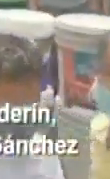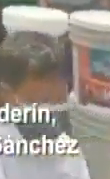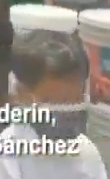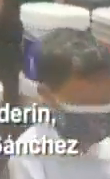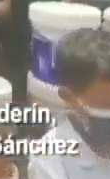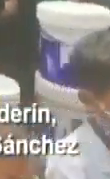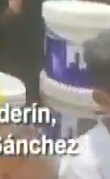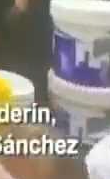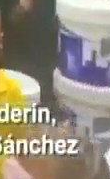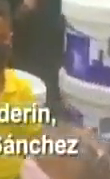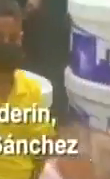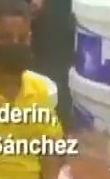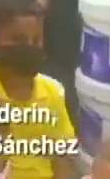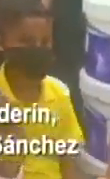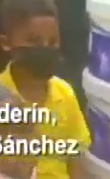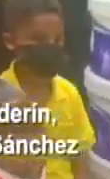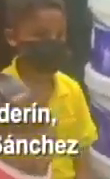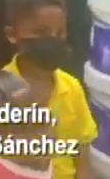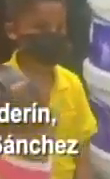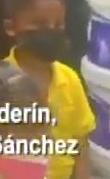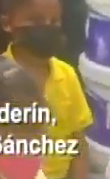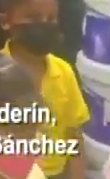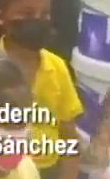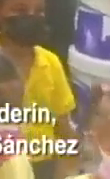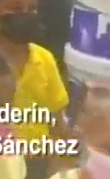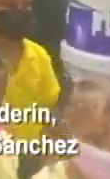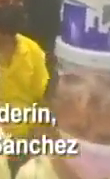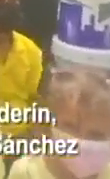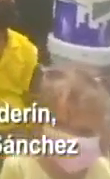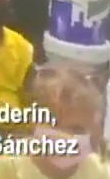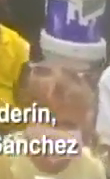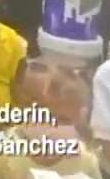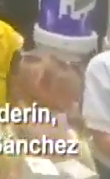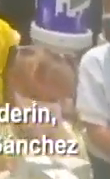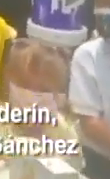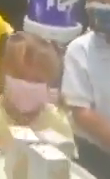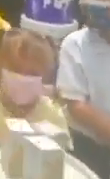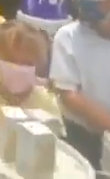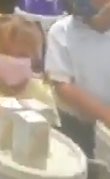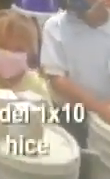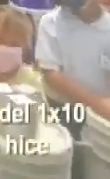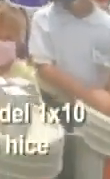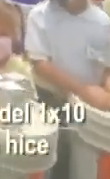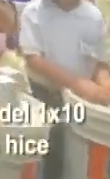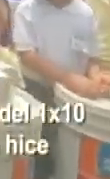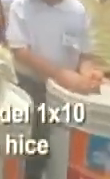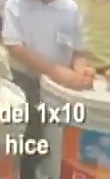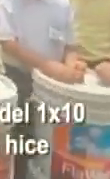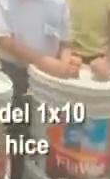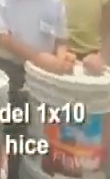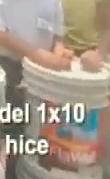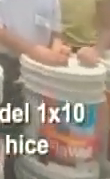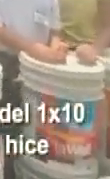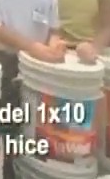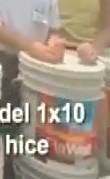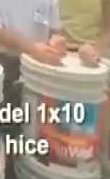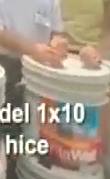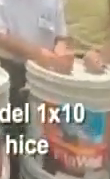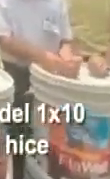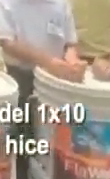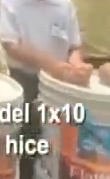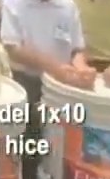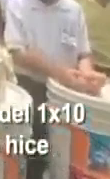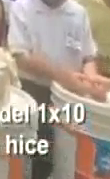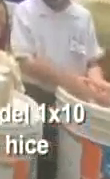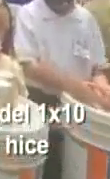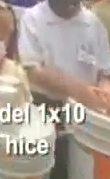Buenas tardes, mi nombre es Mirna Calderín, representante del CIB, Manuel Segundo Sánchez. Gracias al presidente, gracias a la gestión